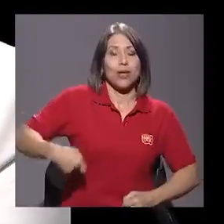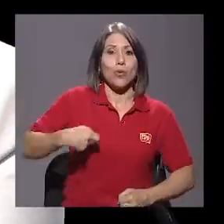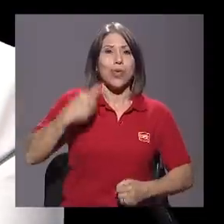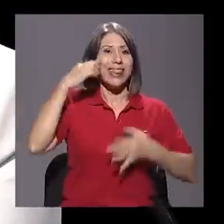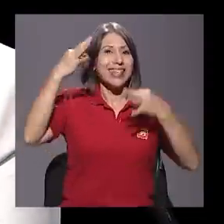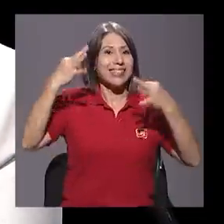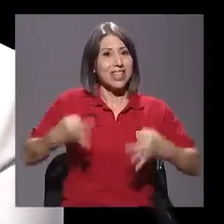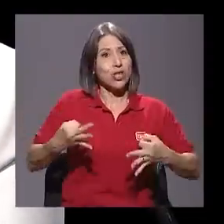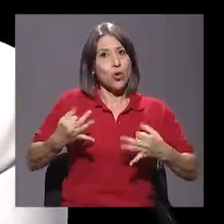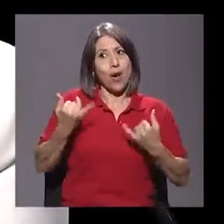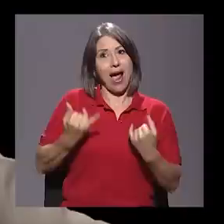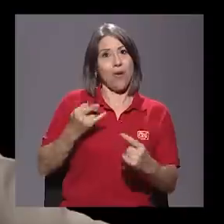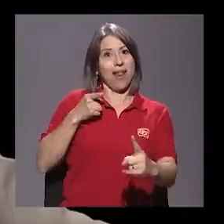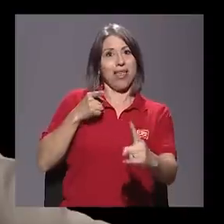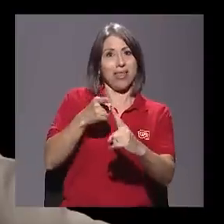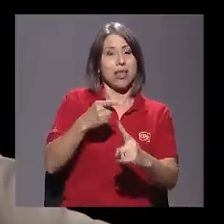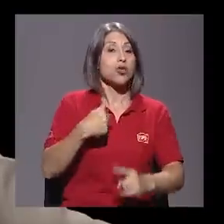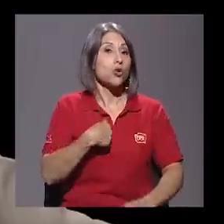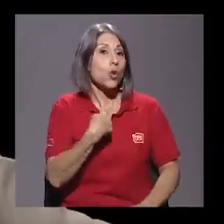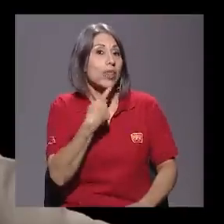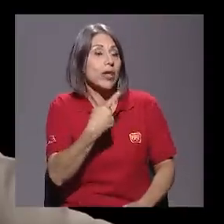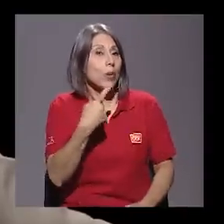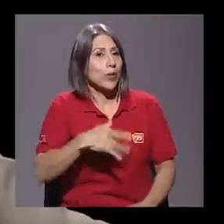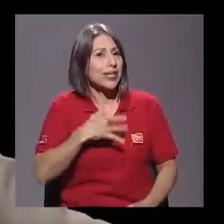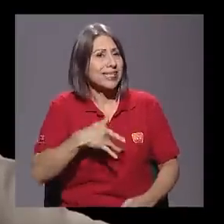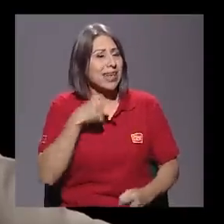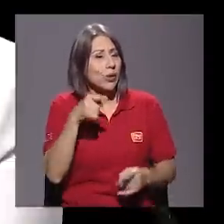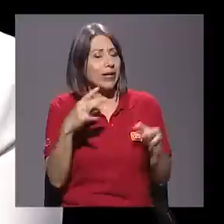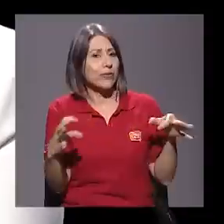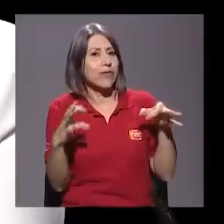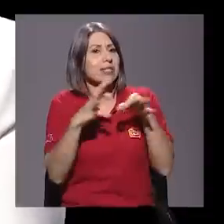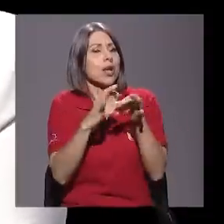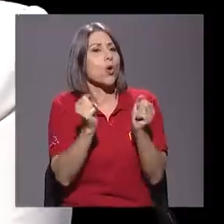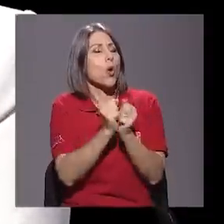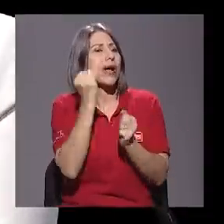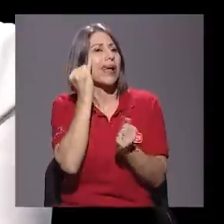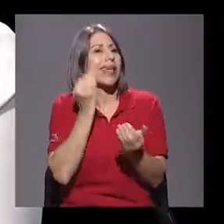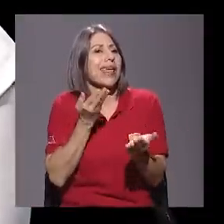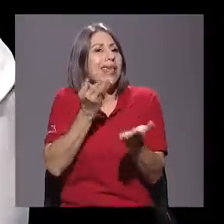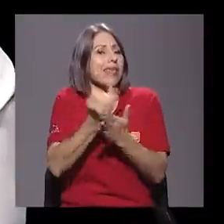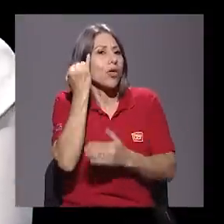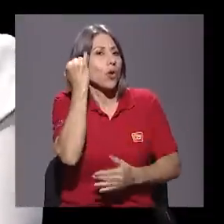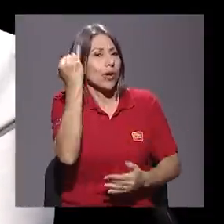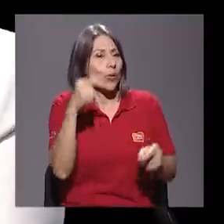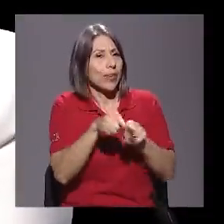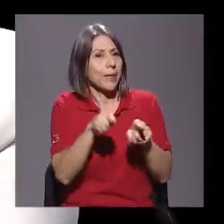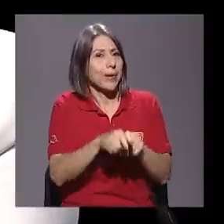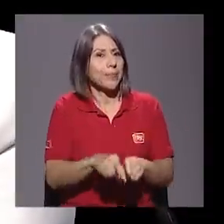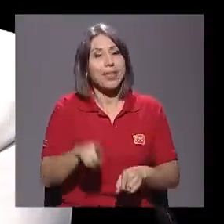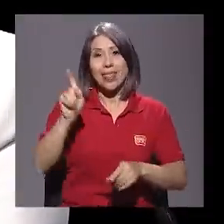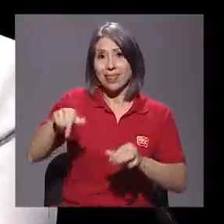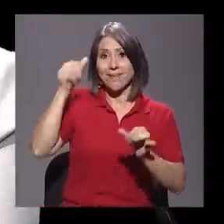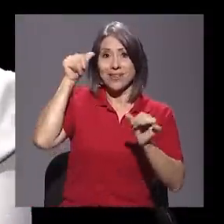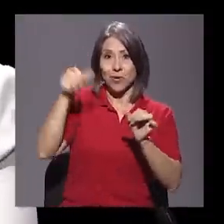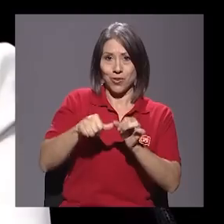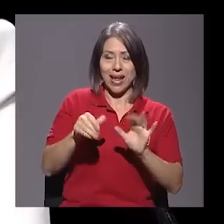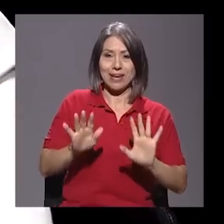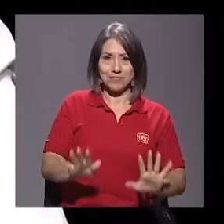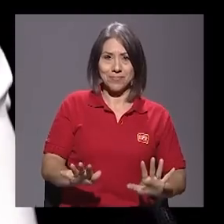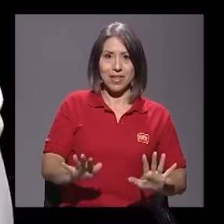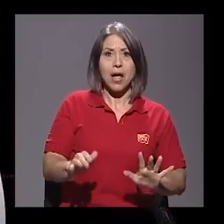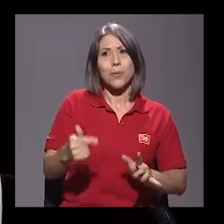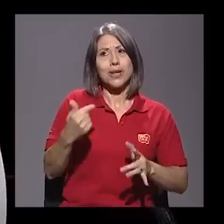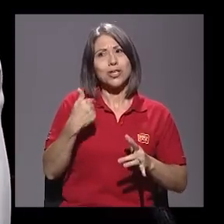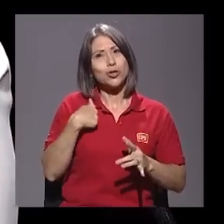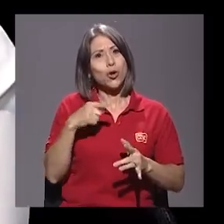haya decidido tomar ese rumbo. Lo digo porque siento que pasa por lo ideológico también. Vamos a ver, aquí hay que recordar cómo es que, y ya aquí me salgo